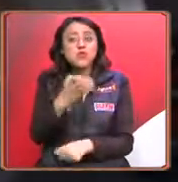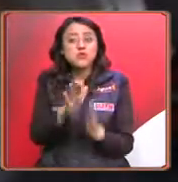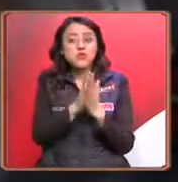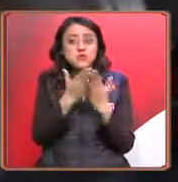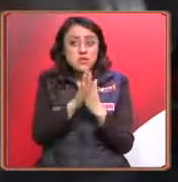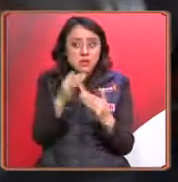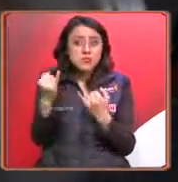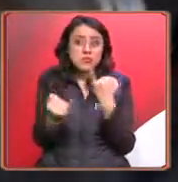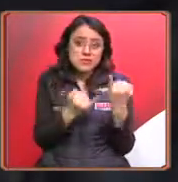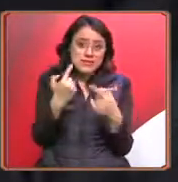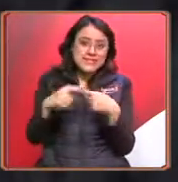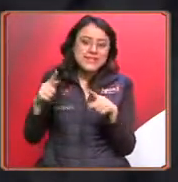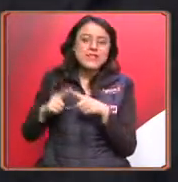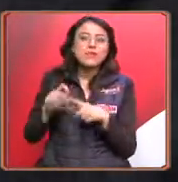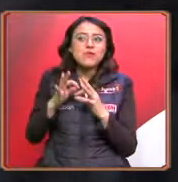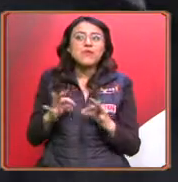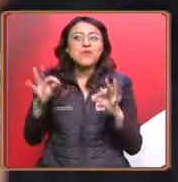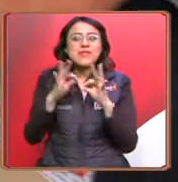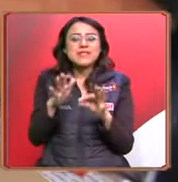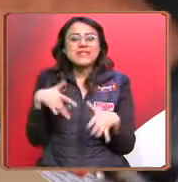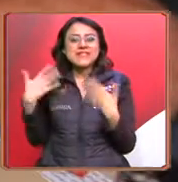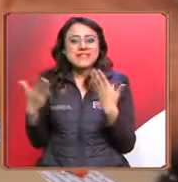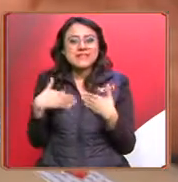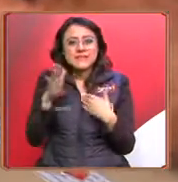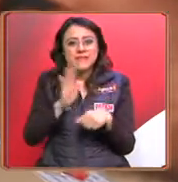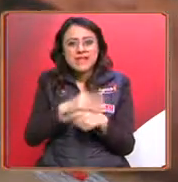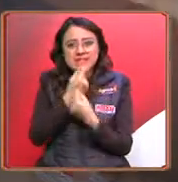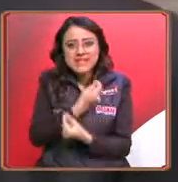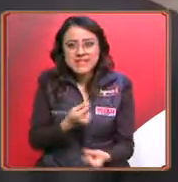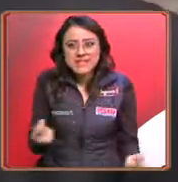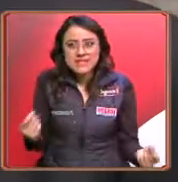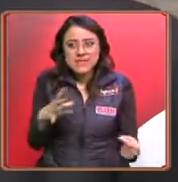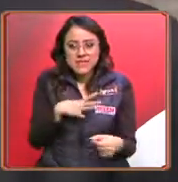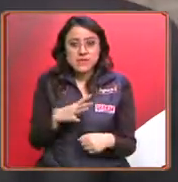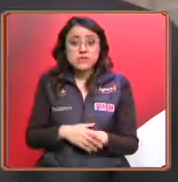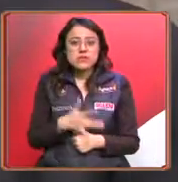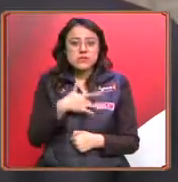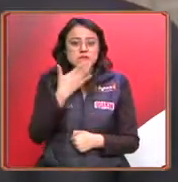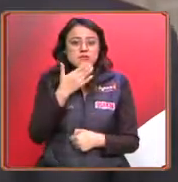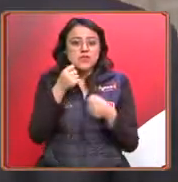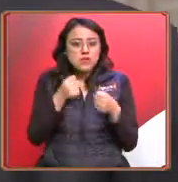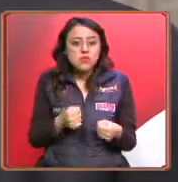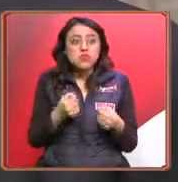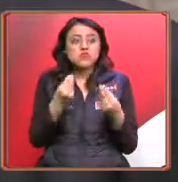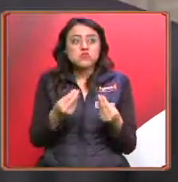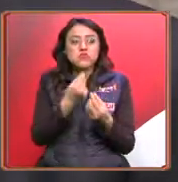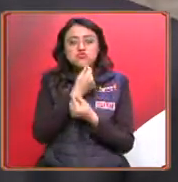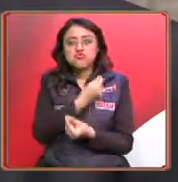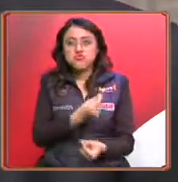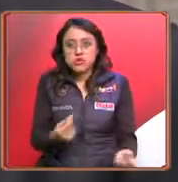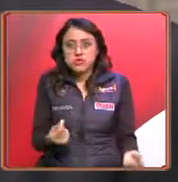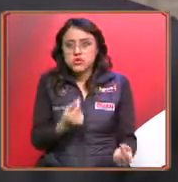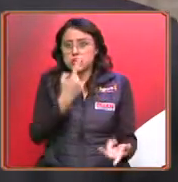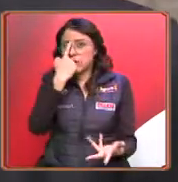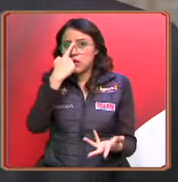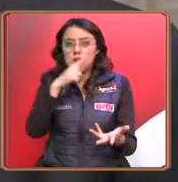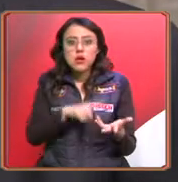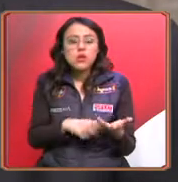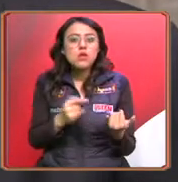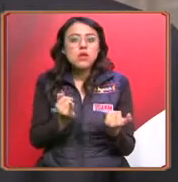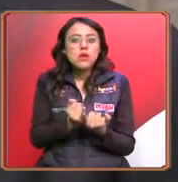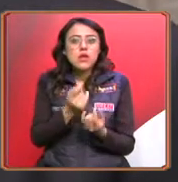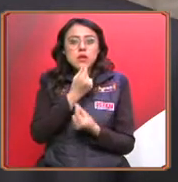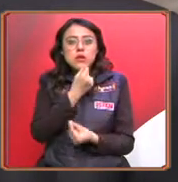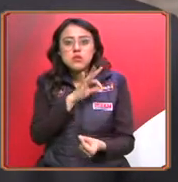y juegos didácticos sin duda llenarán de alegría a miles de niños. Estamos seguros que va a llegar a muchos niños, y esos niños de alguna manera va a